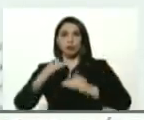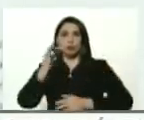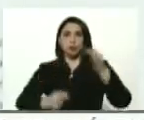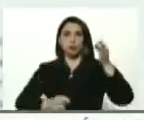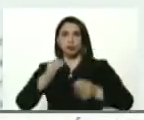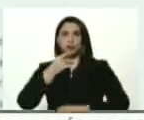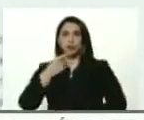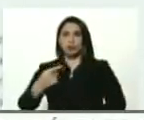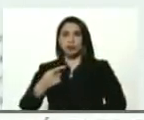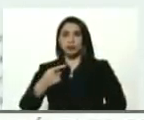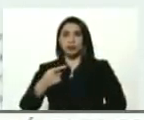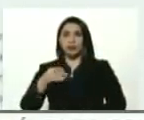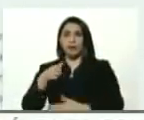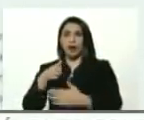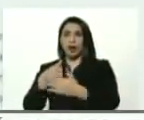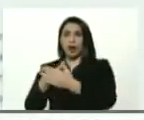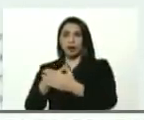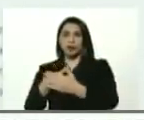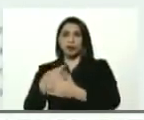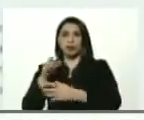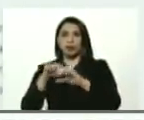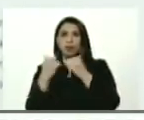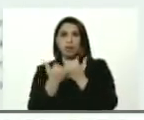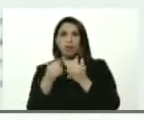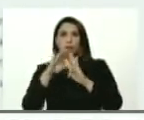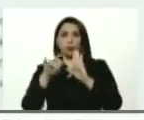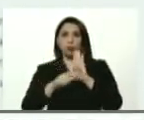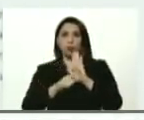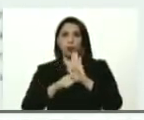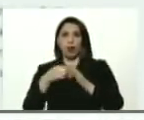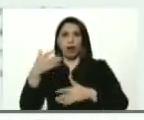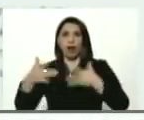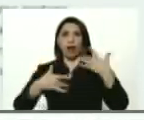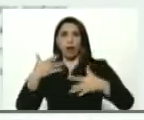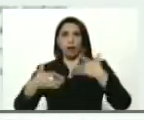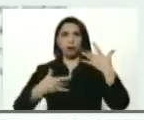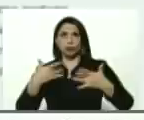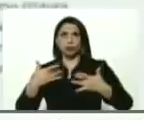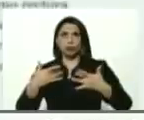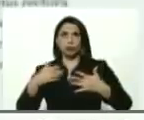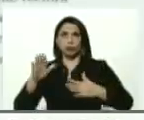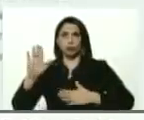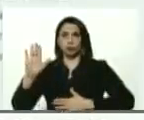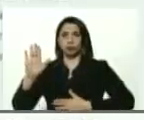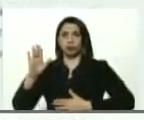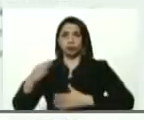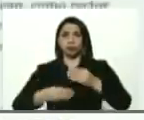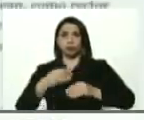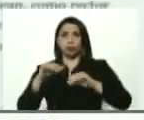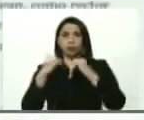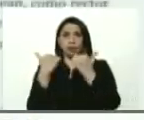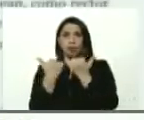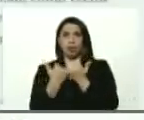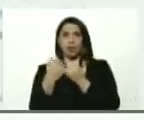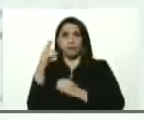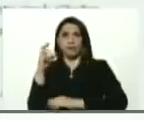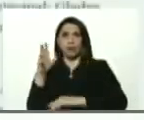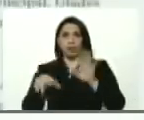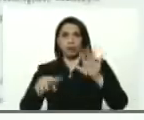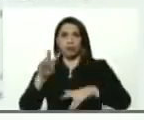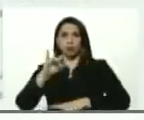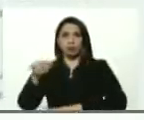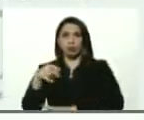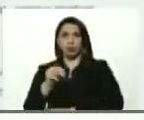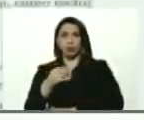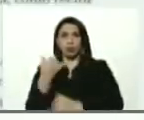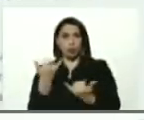fallo de la Sala Constitucional que el acto de juramentación se realizará en el auditorio principal del TSJ este viernes 12 de junio, como